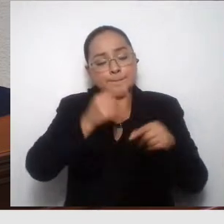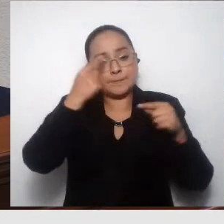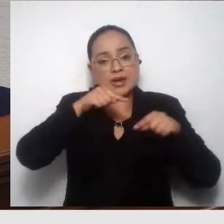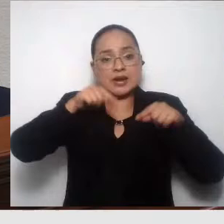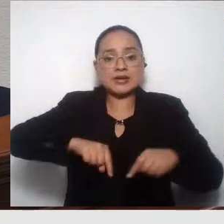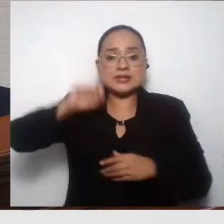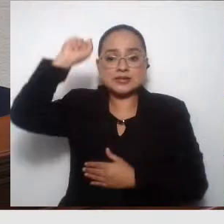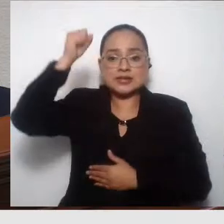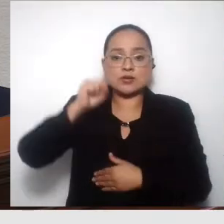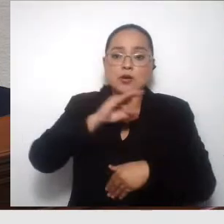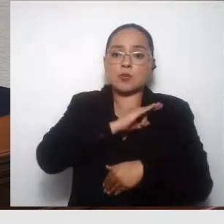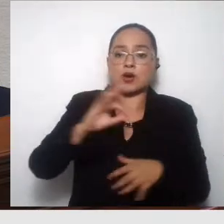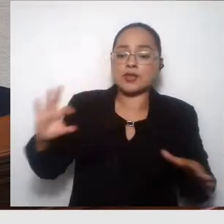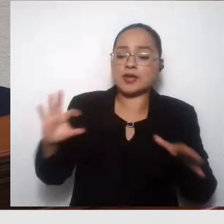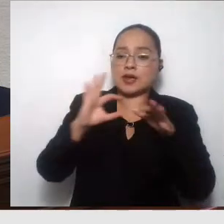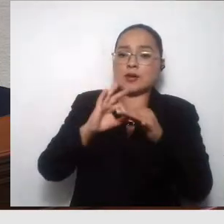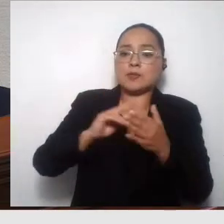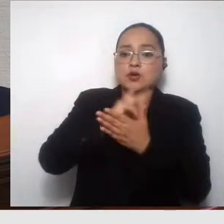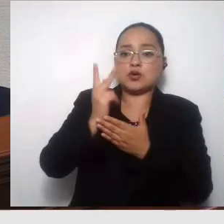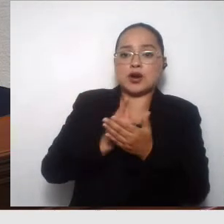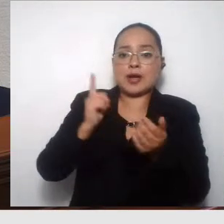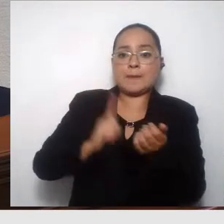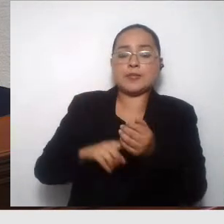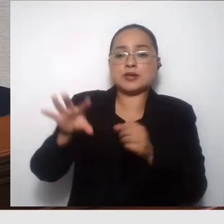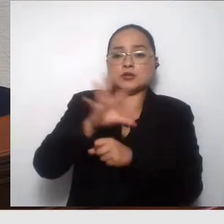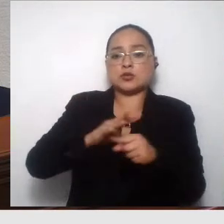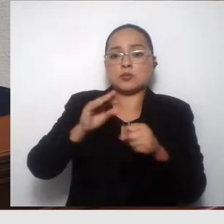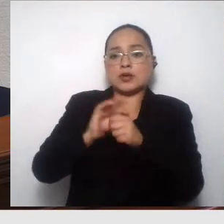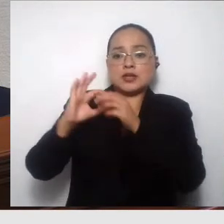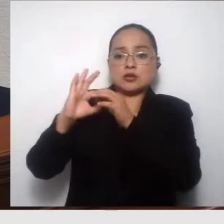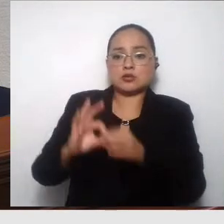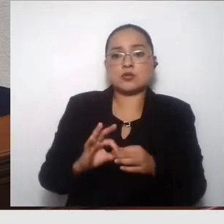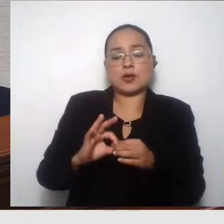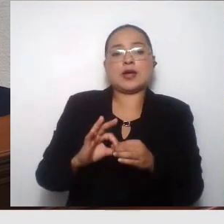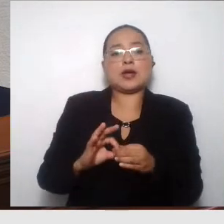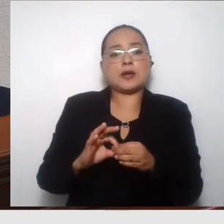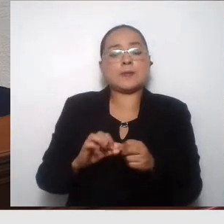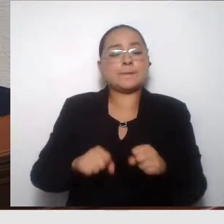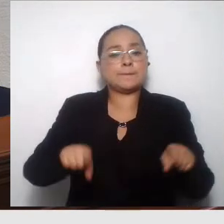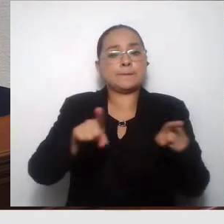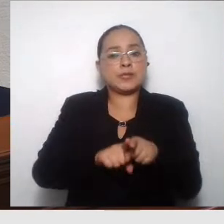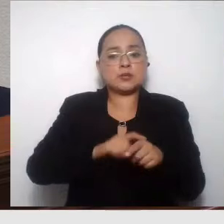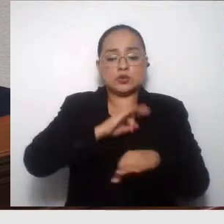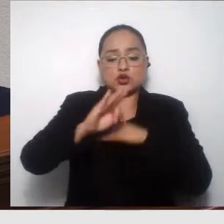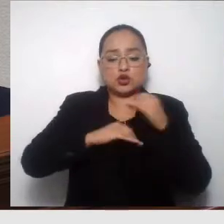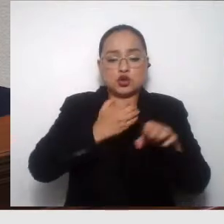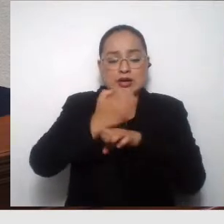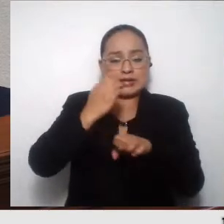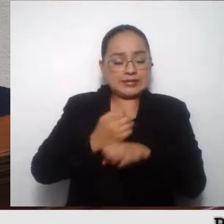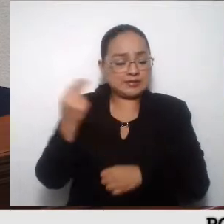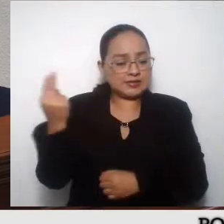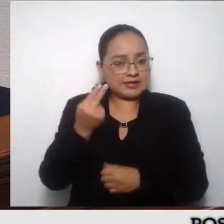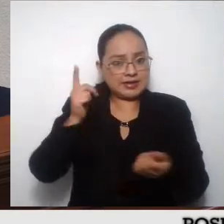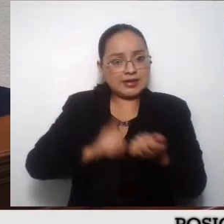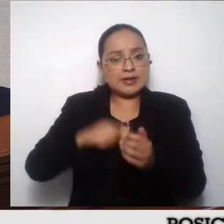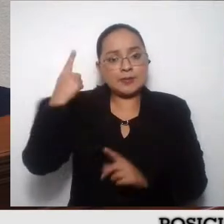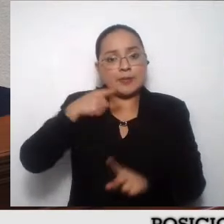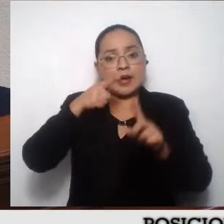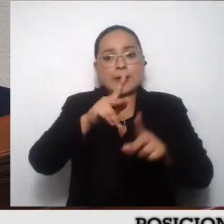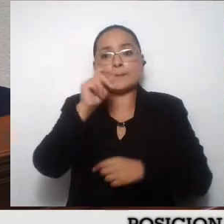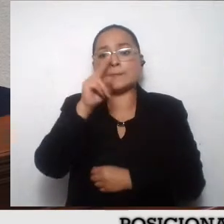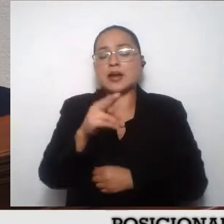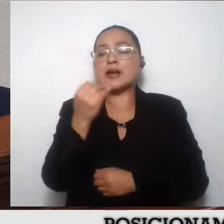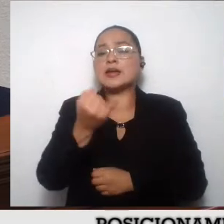las políticas públicas integrales y particulares que toda entidad requiere para su planeación